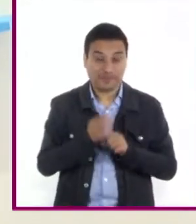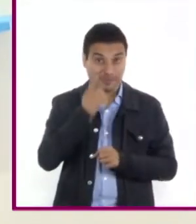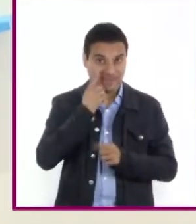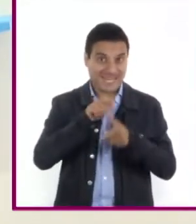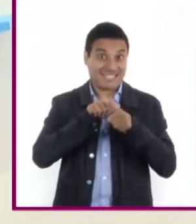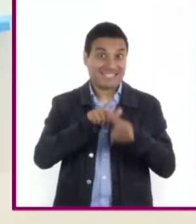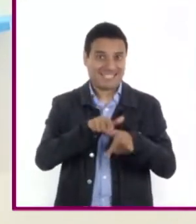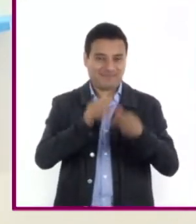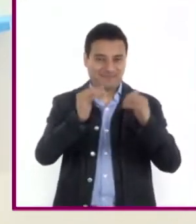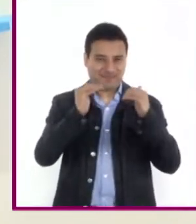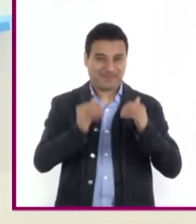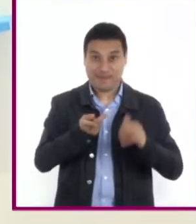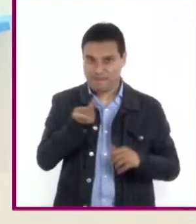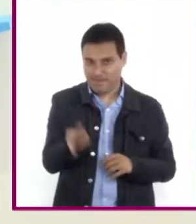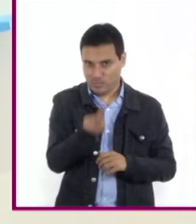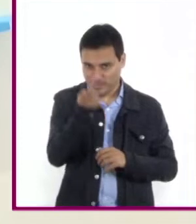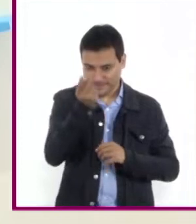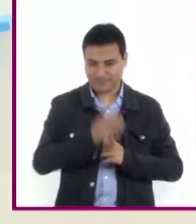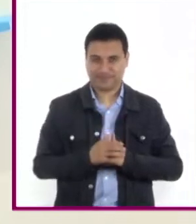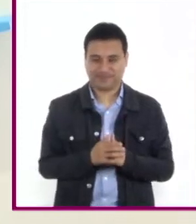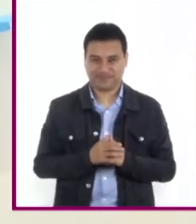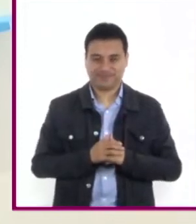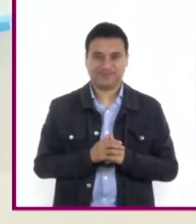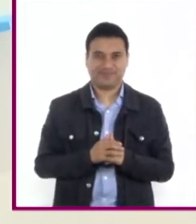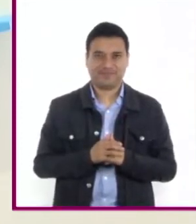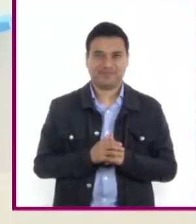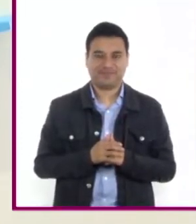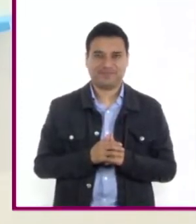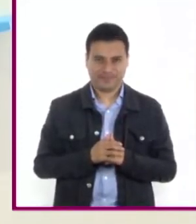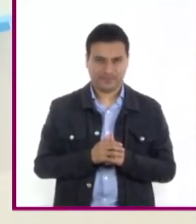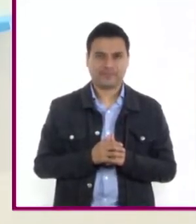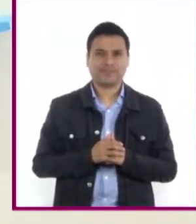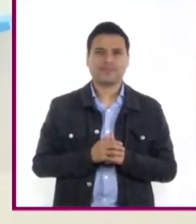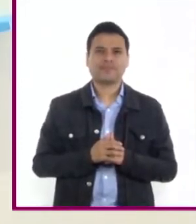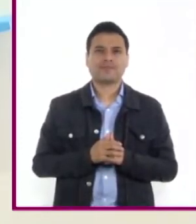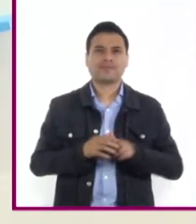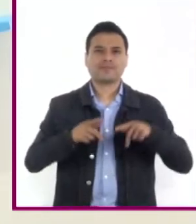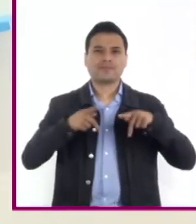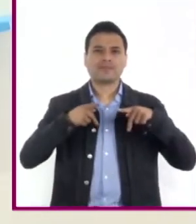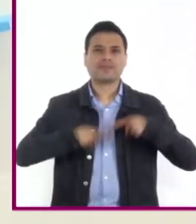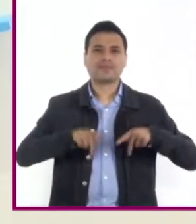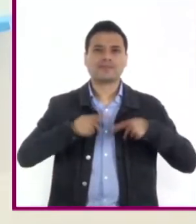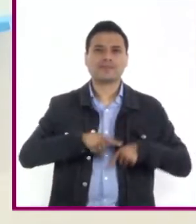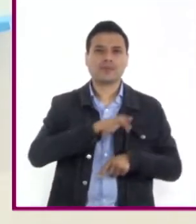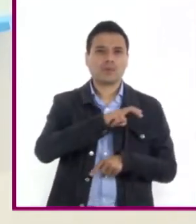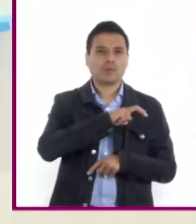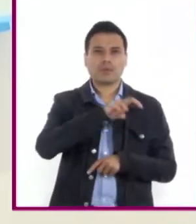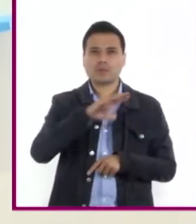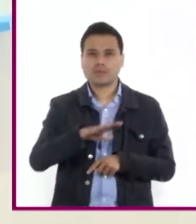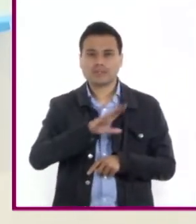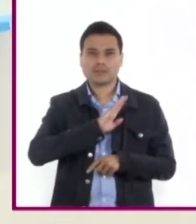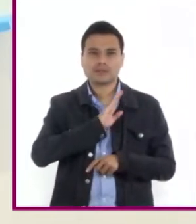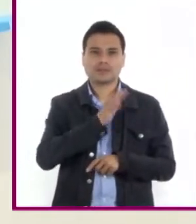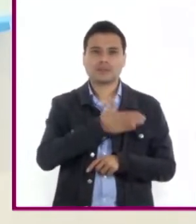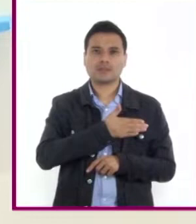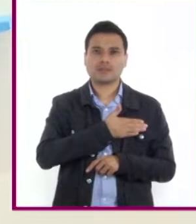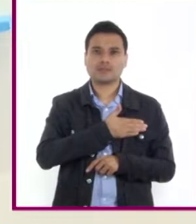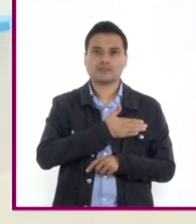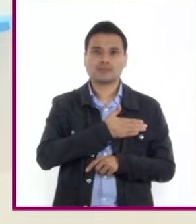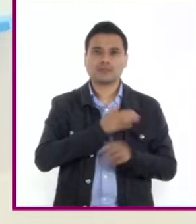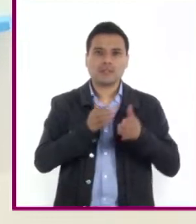sesión con la siguiente pregunta. ¿Qué fue lo que alentó a portugueses y españoles a explorar nuevas rutas